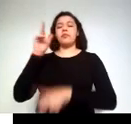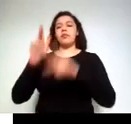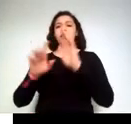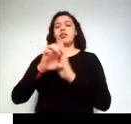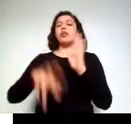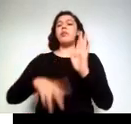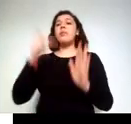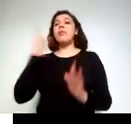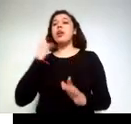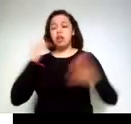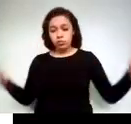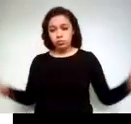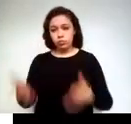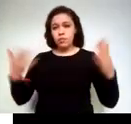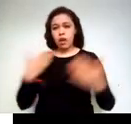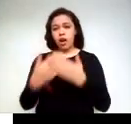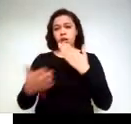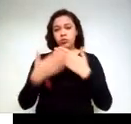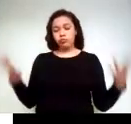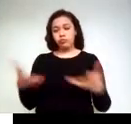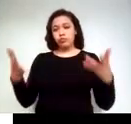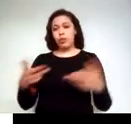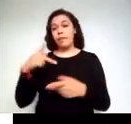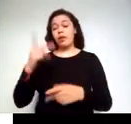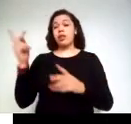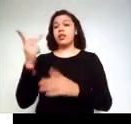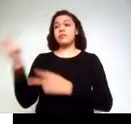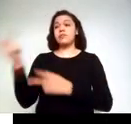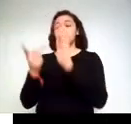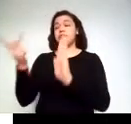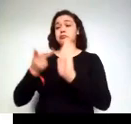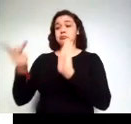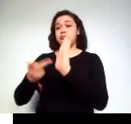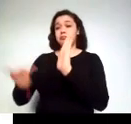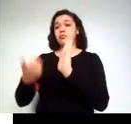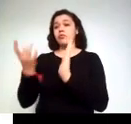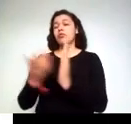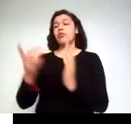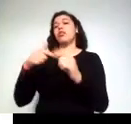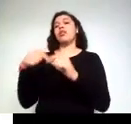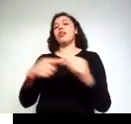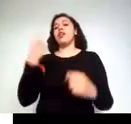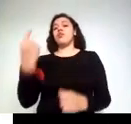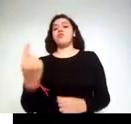política, promover las acciones, pero los cuestionarios solo aplica el cuestionario de la guía 1.